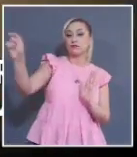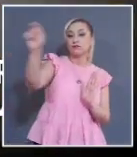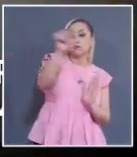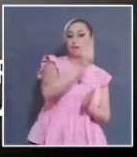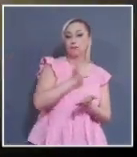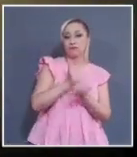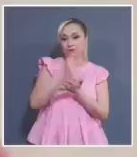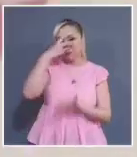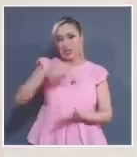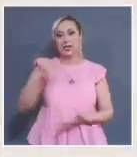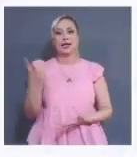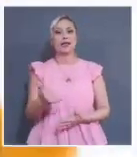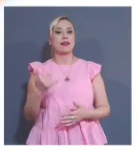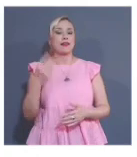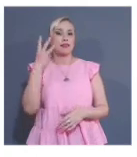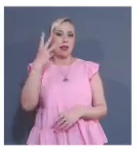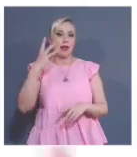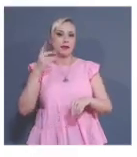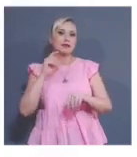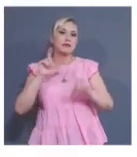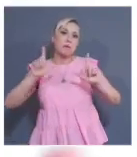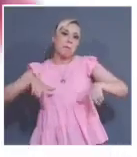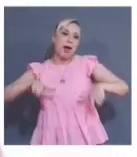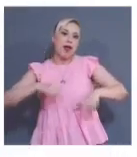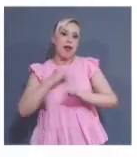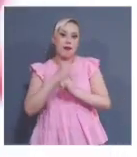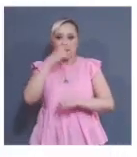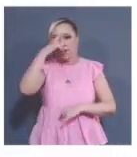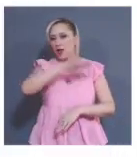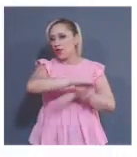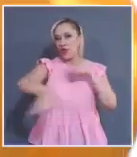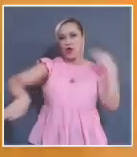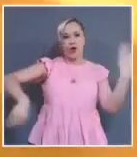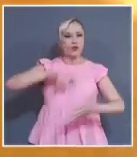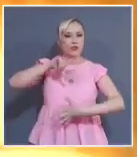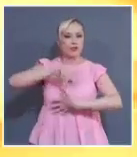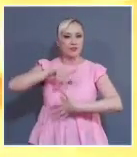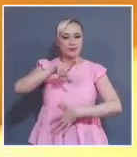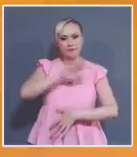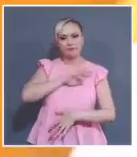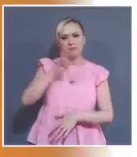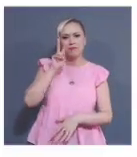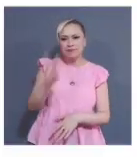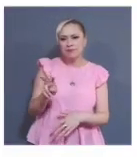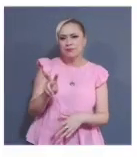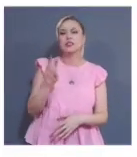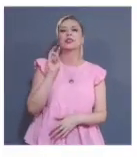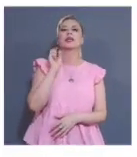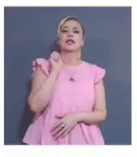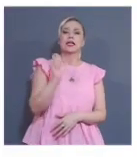plataformas digitales, para llegar a toda Latinoamérica. Consulte la cartelera en